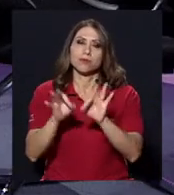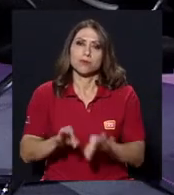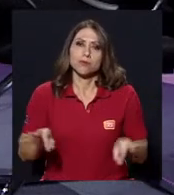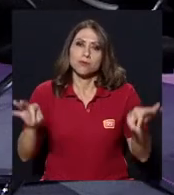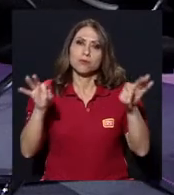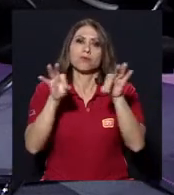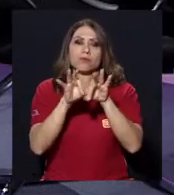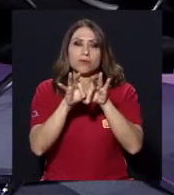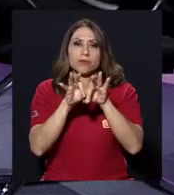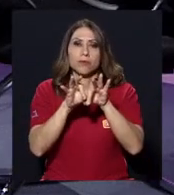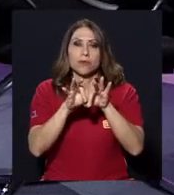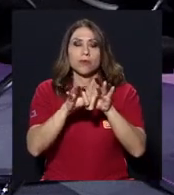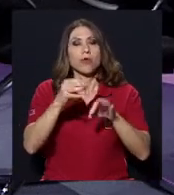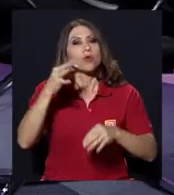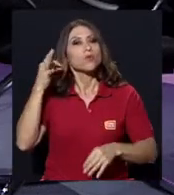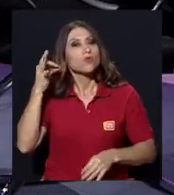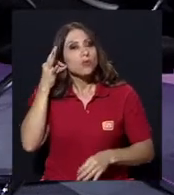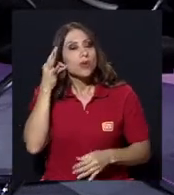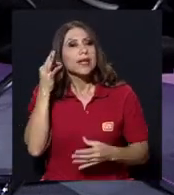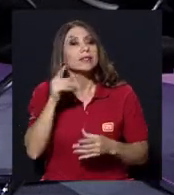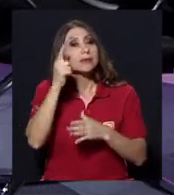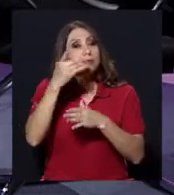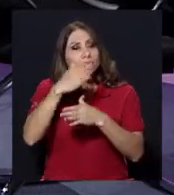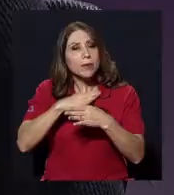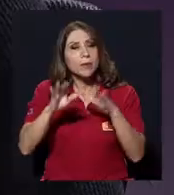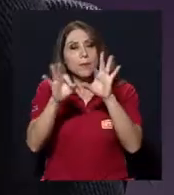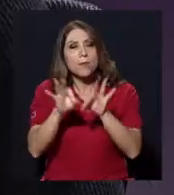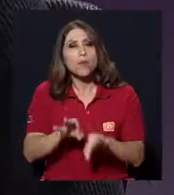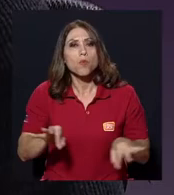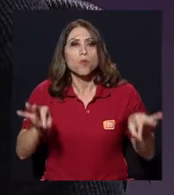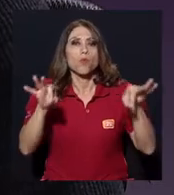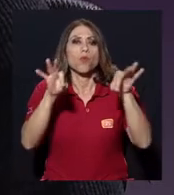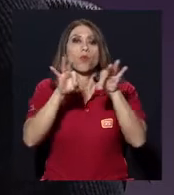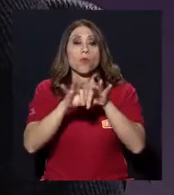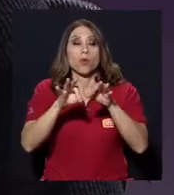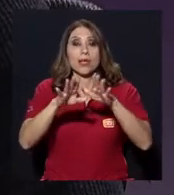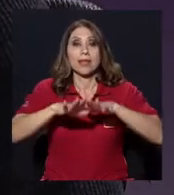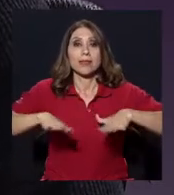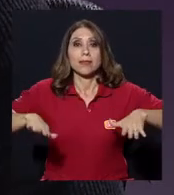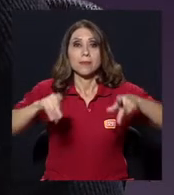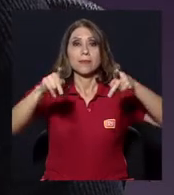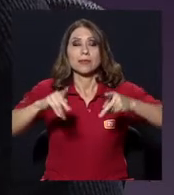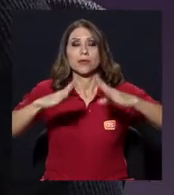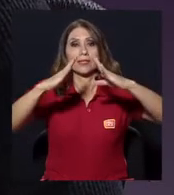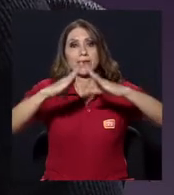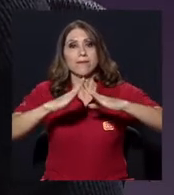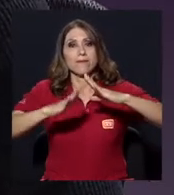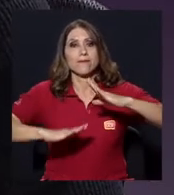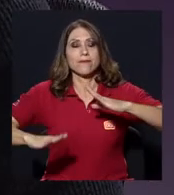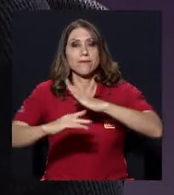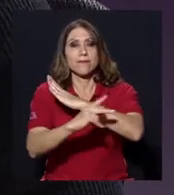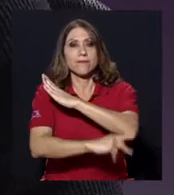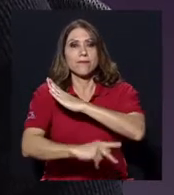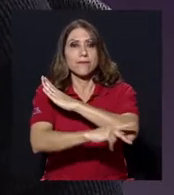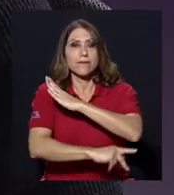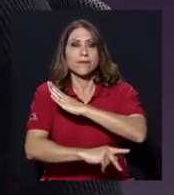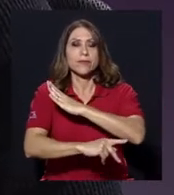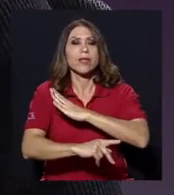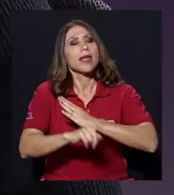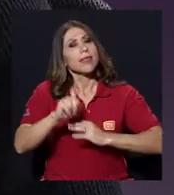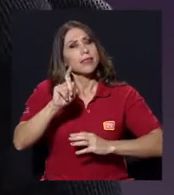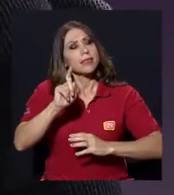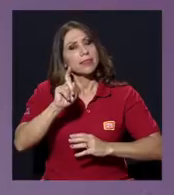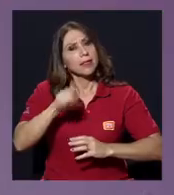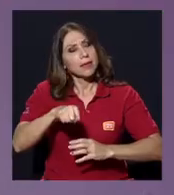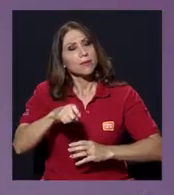somos una parte muy importante de la población de nuestro país y tenemos mucho que decir, definitivamente